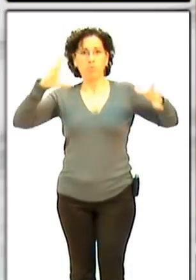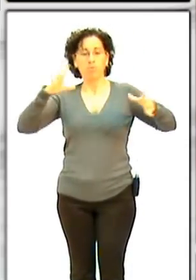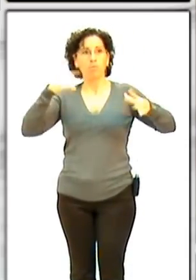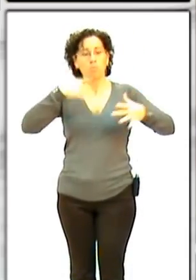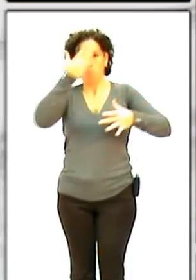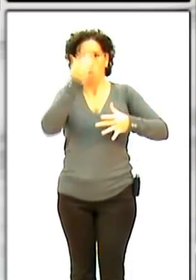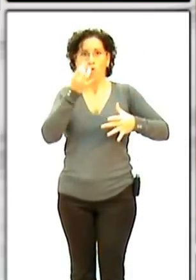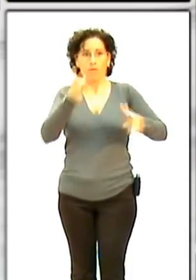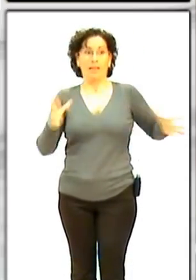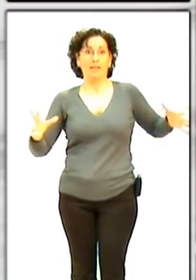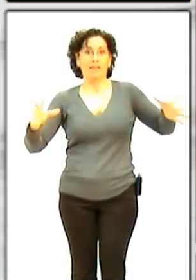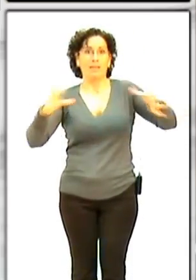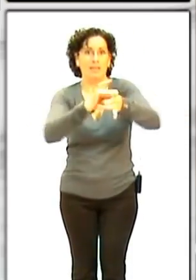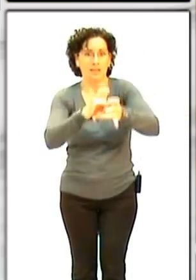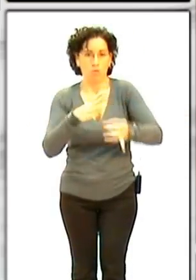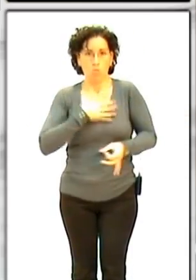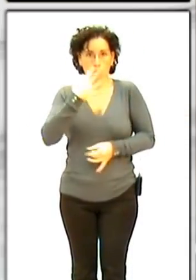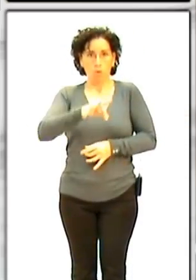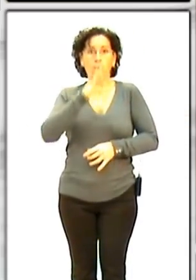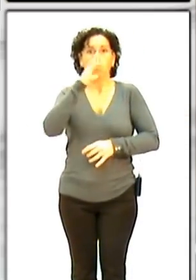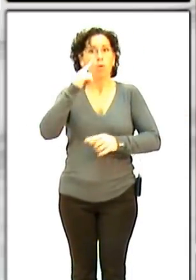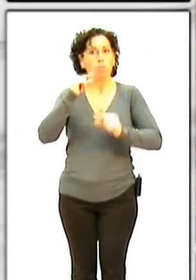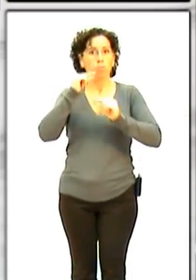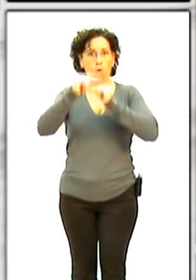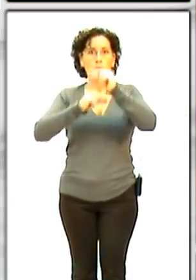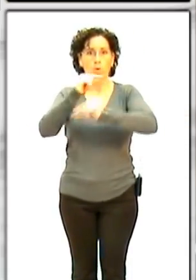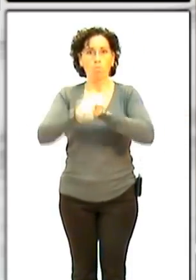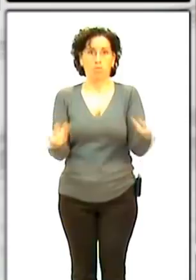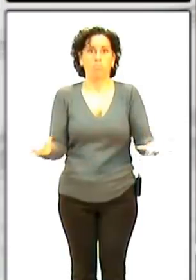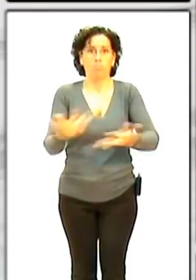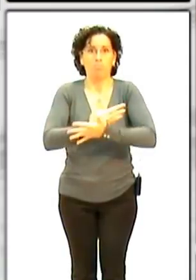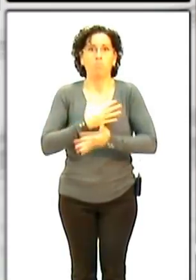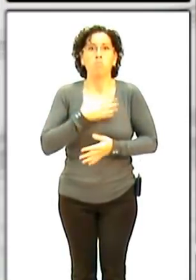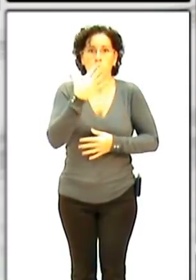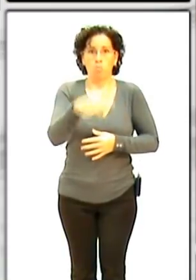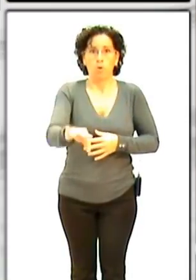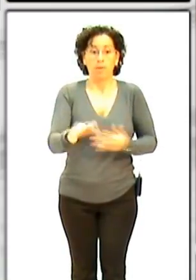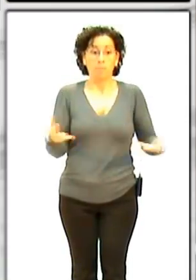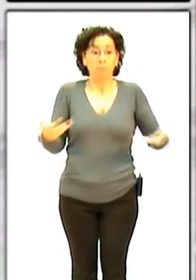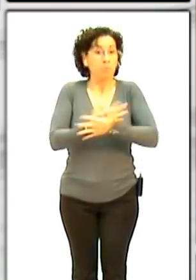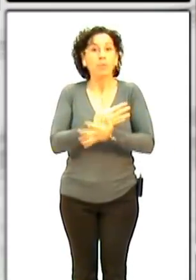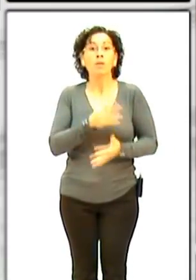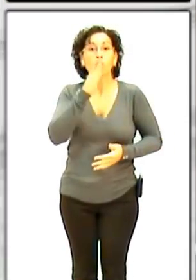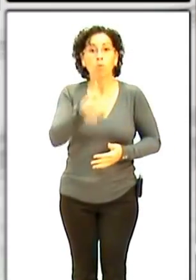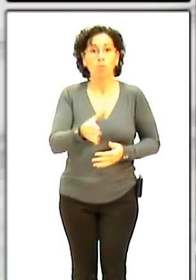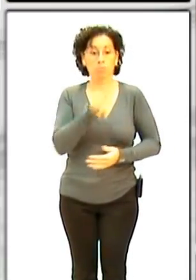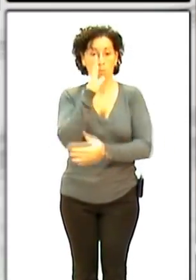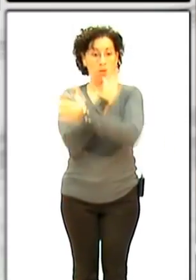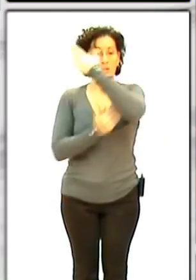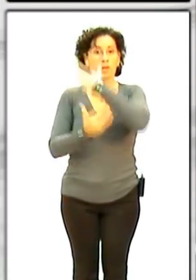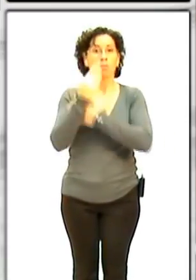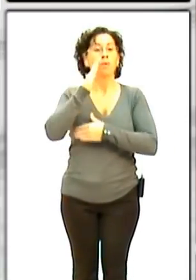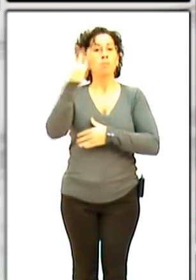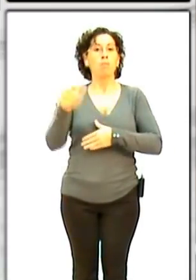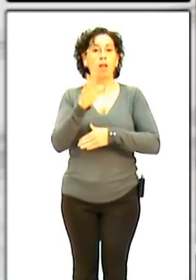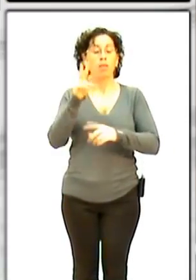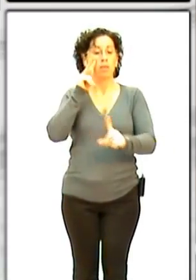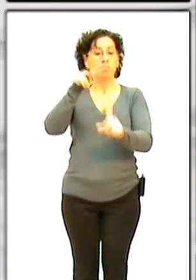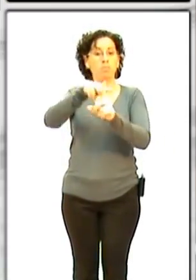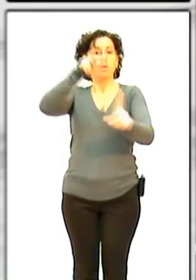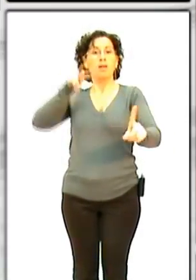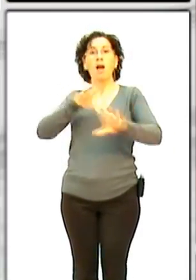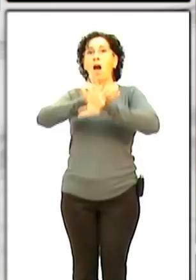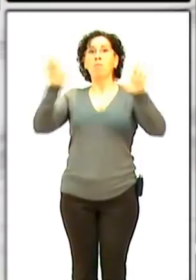viendo cómo poco a poco se van confluyendo. Van confluyendo porque la discapacidad no solo hay que contemplarla desde el punto de